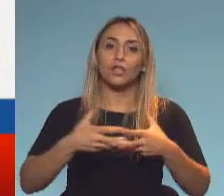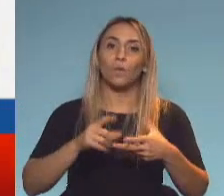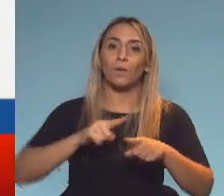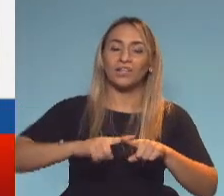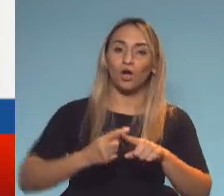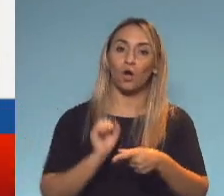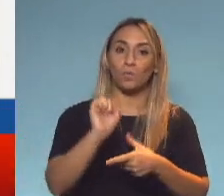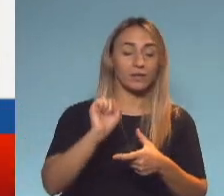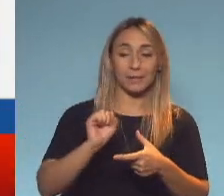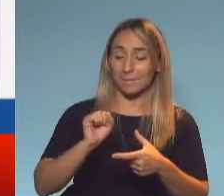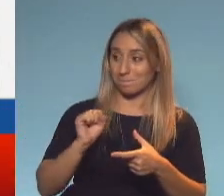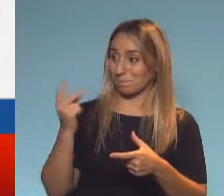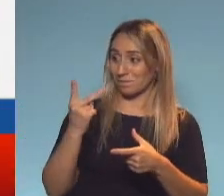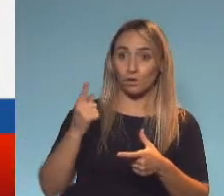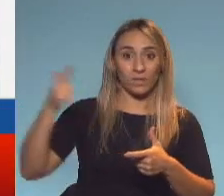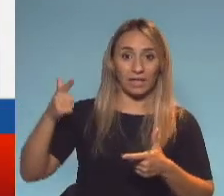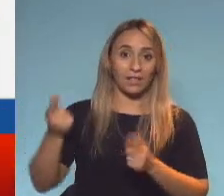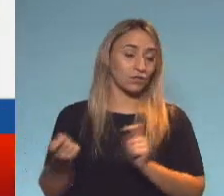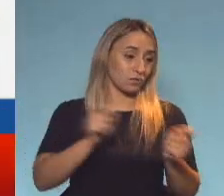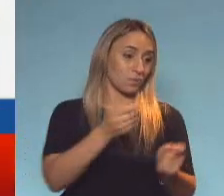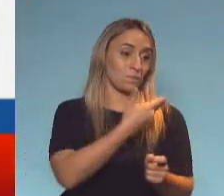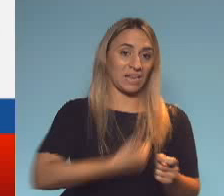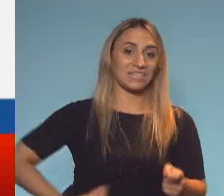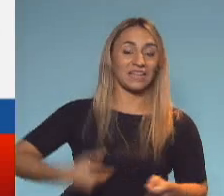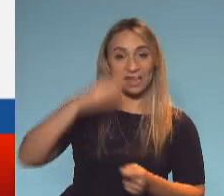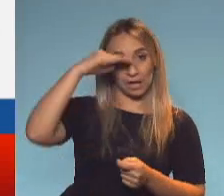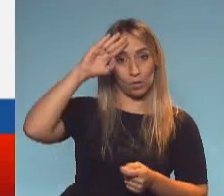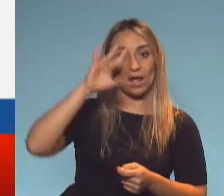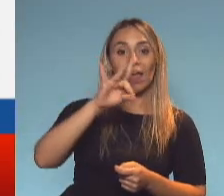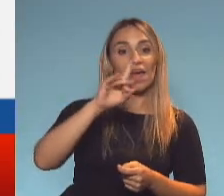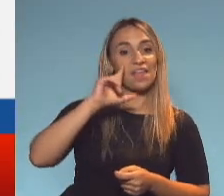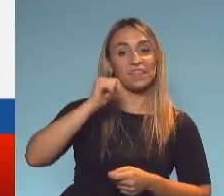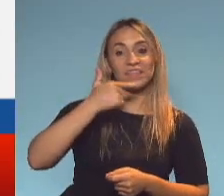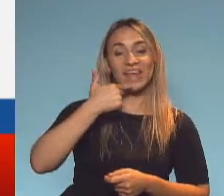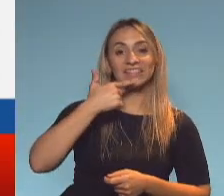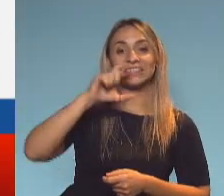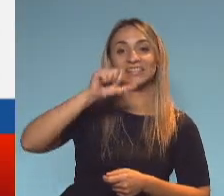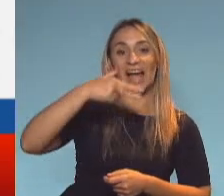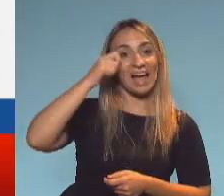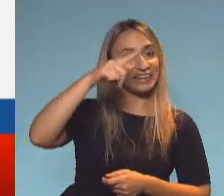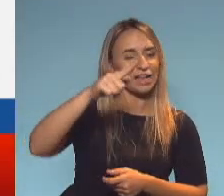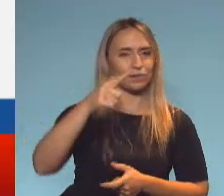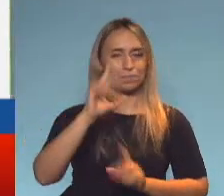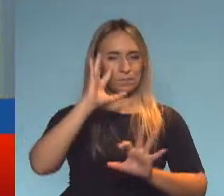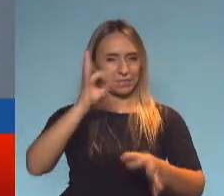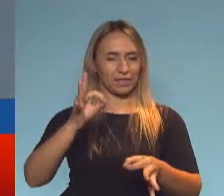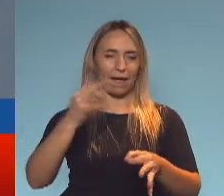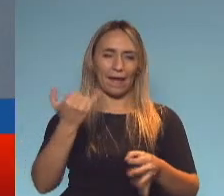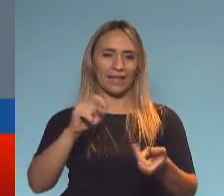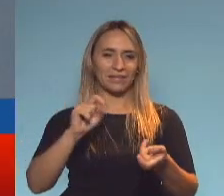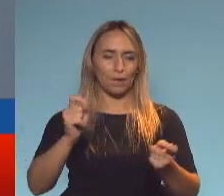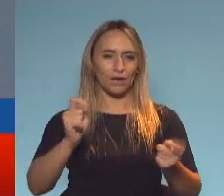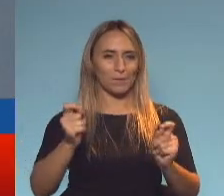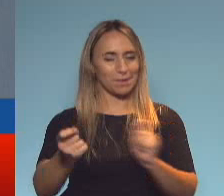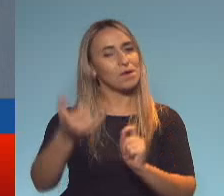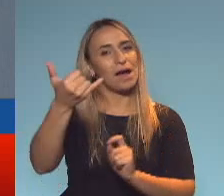estamos viendo, eso quedó al frente, por supuesto, el presidente cubano Díaz-Canel. Y estamos viendo un recambio, ese recambio generacional